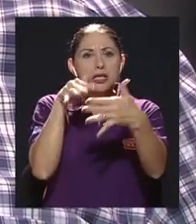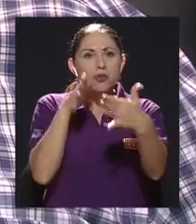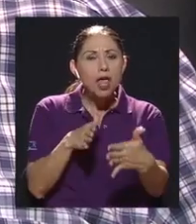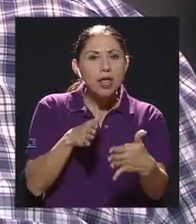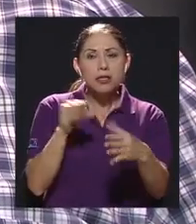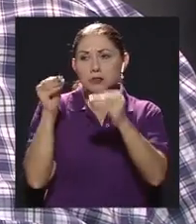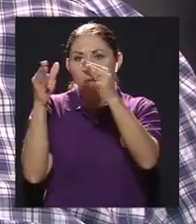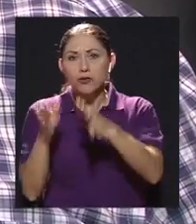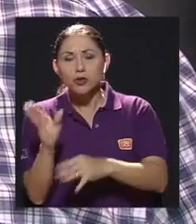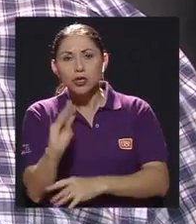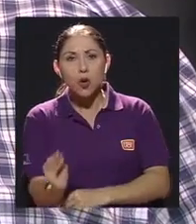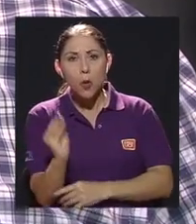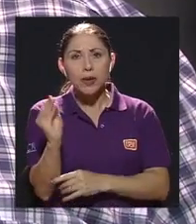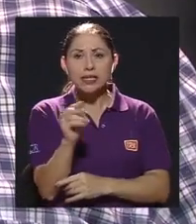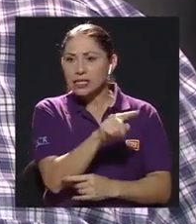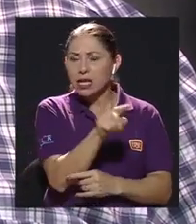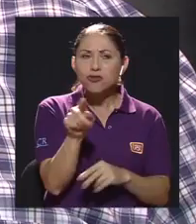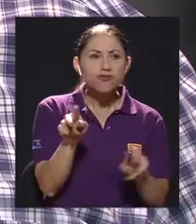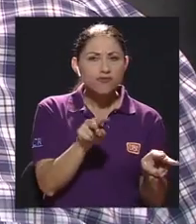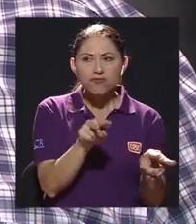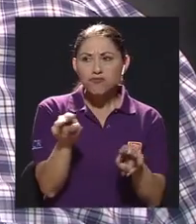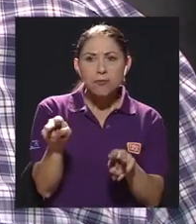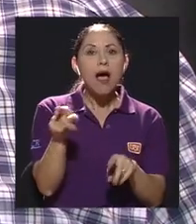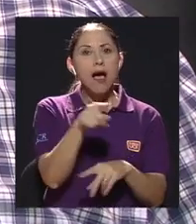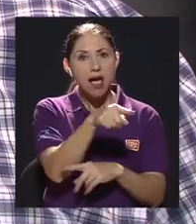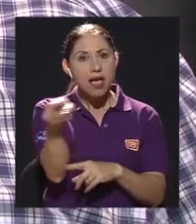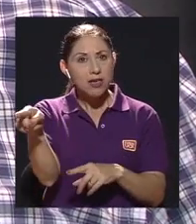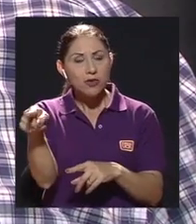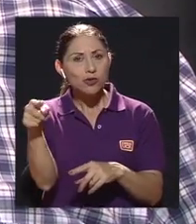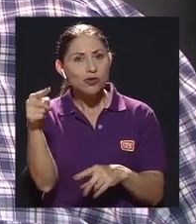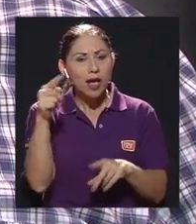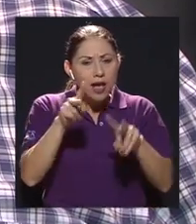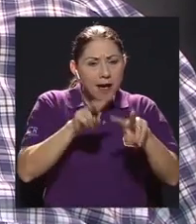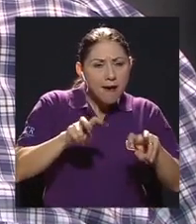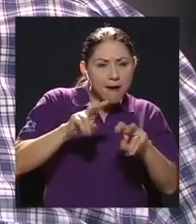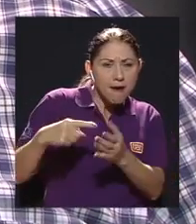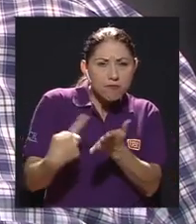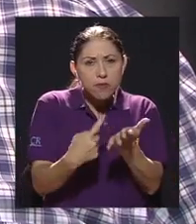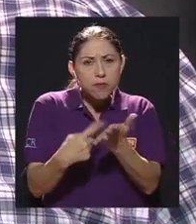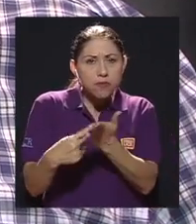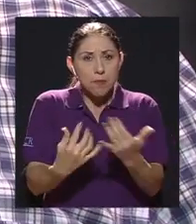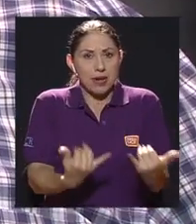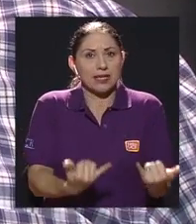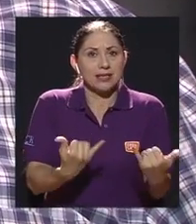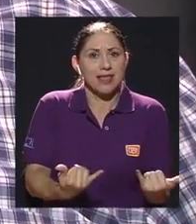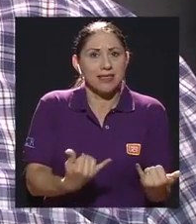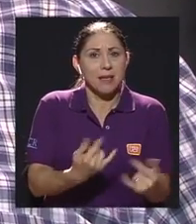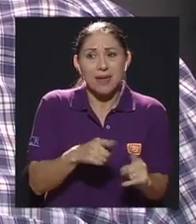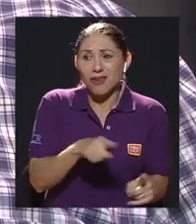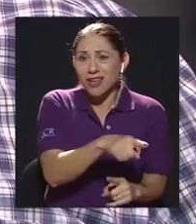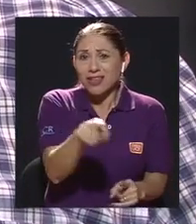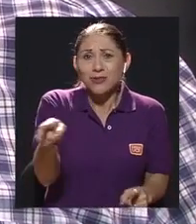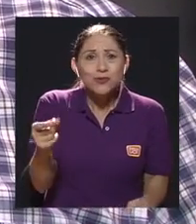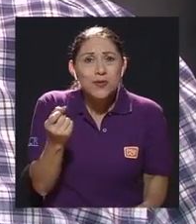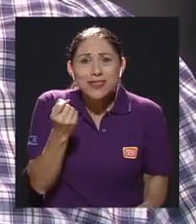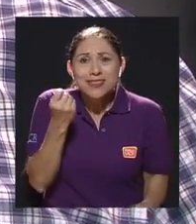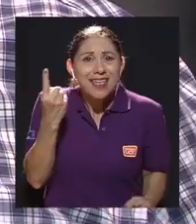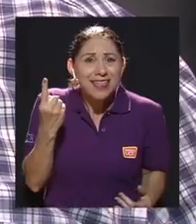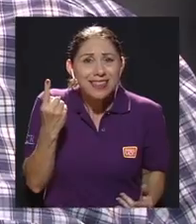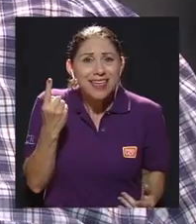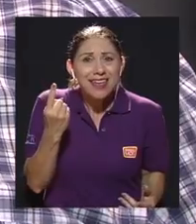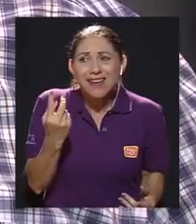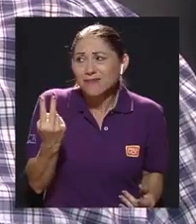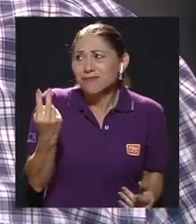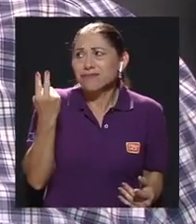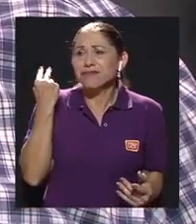que hacen un análisis del presente, pero no entienden qué es lo que hay